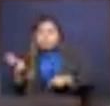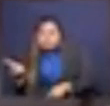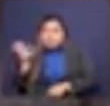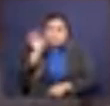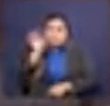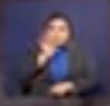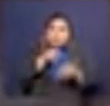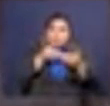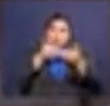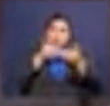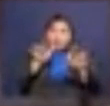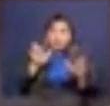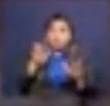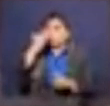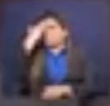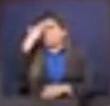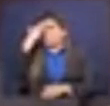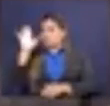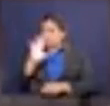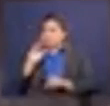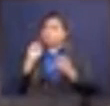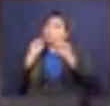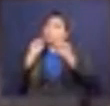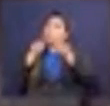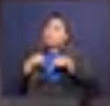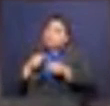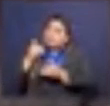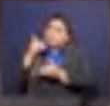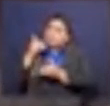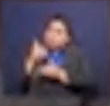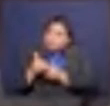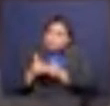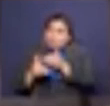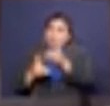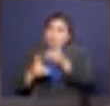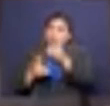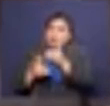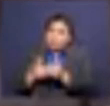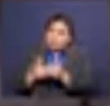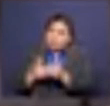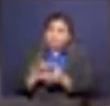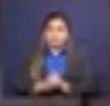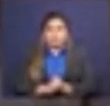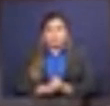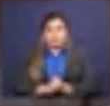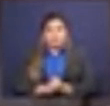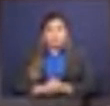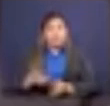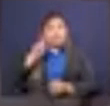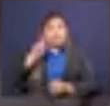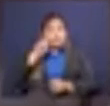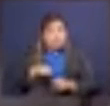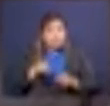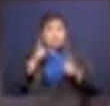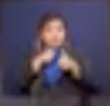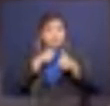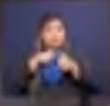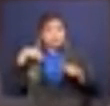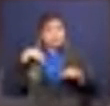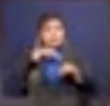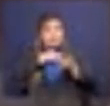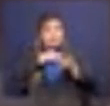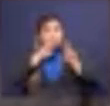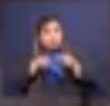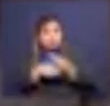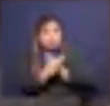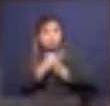debe ser, como les dije, gradual y con prudencia, y debe seguir una serie de criterios y obviamente